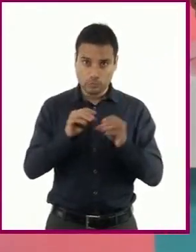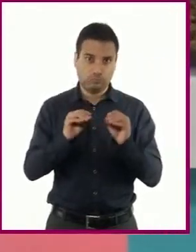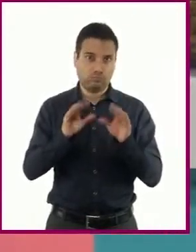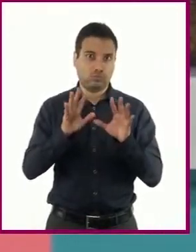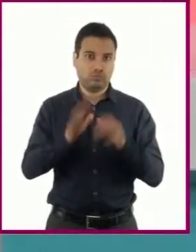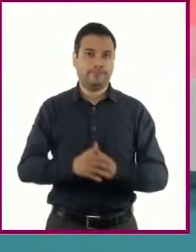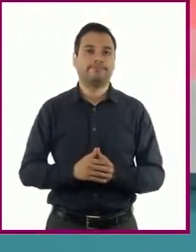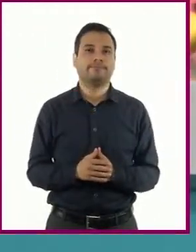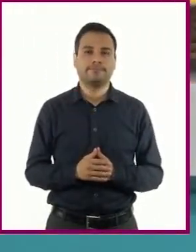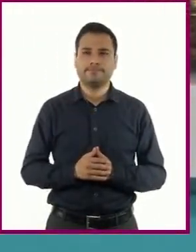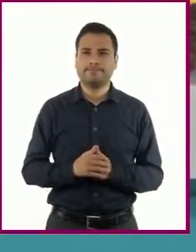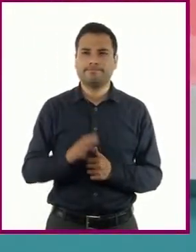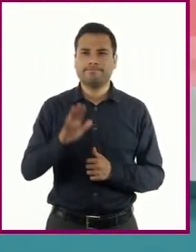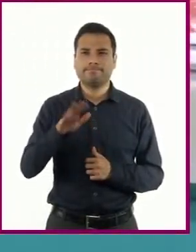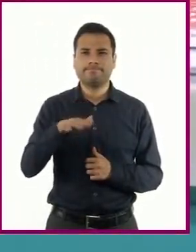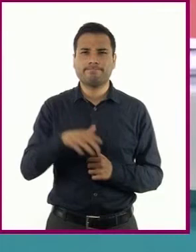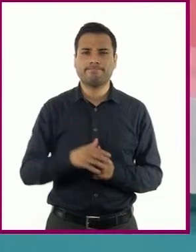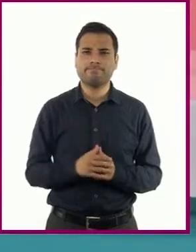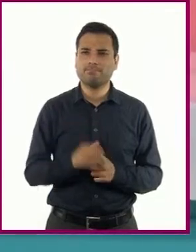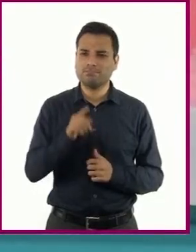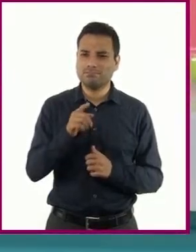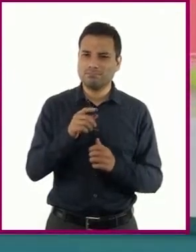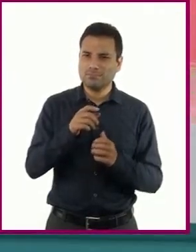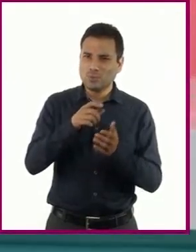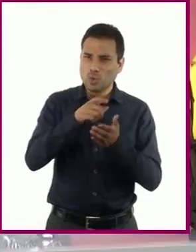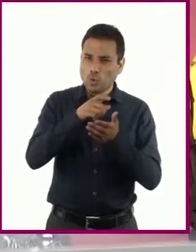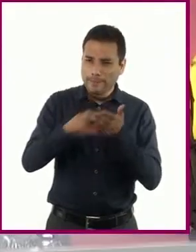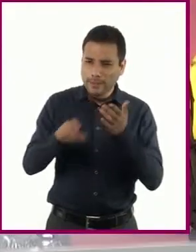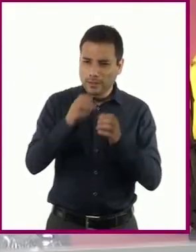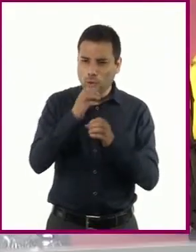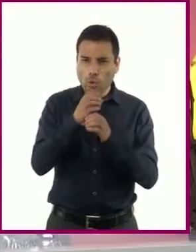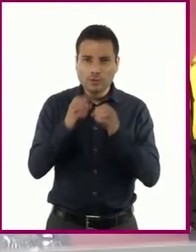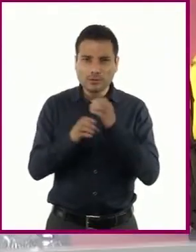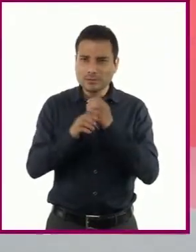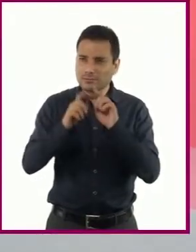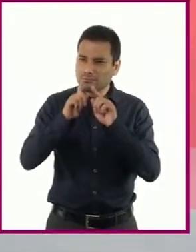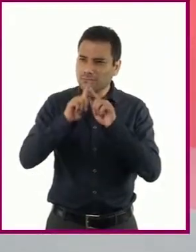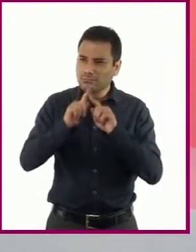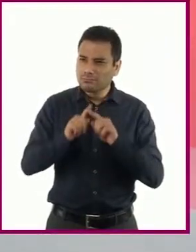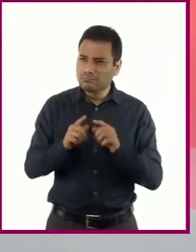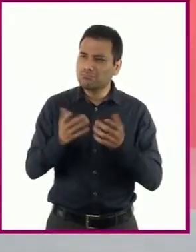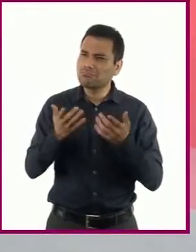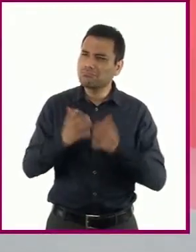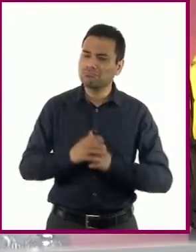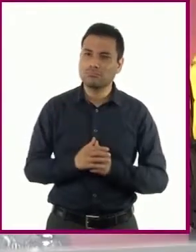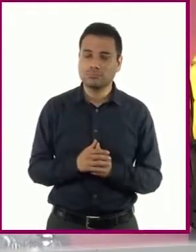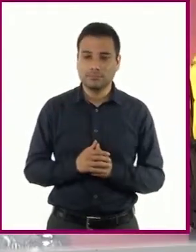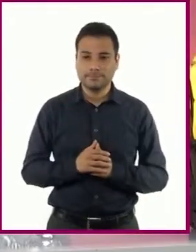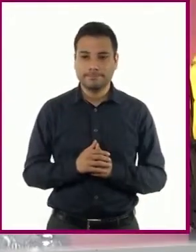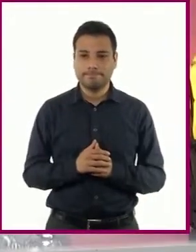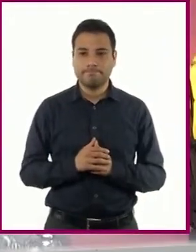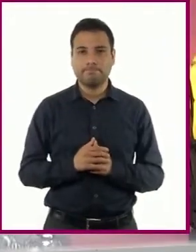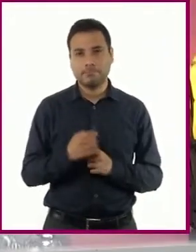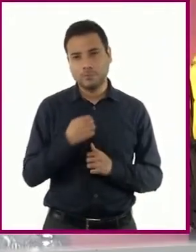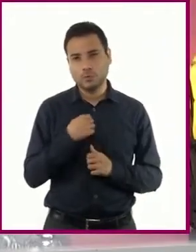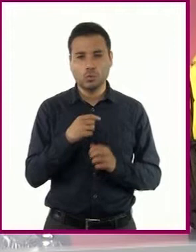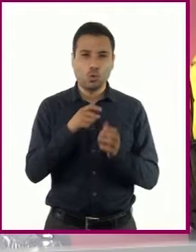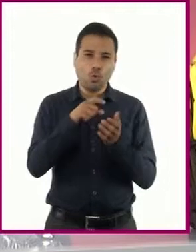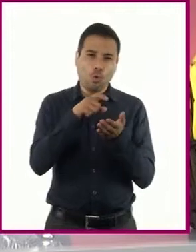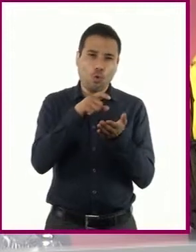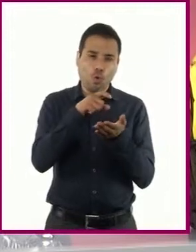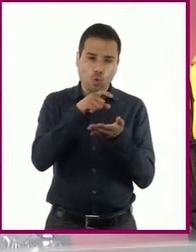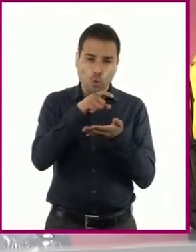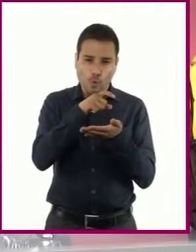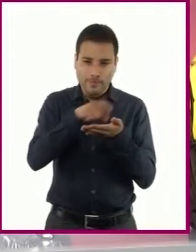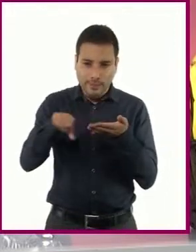Maestra Nel, ¿cuántas cosas compró? ¿Le ayudó? Claro que sí, maestra. ¿Cuánto compró de cada cosa? Compré de acuerdo al tamaño de cada